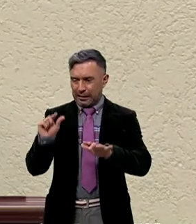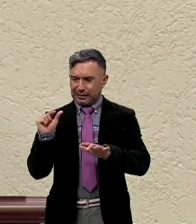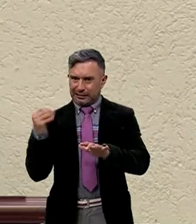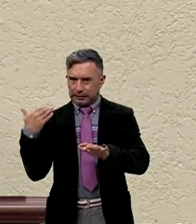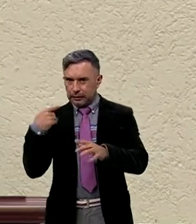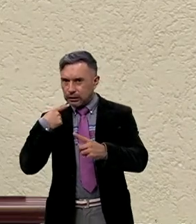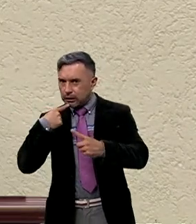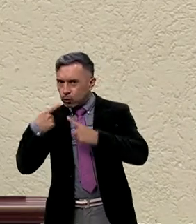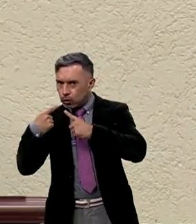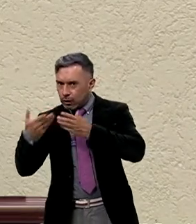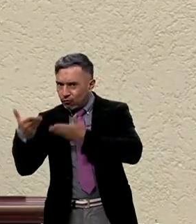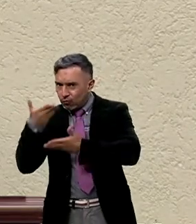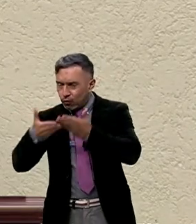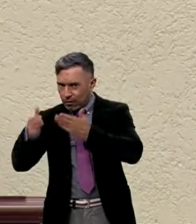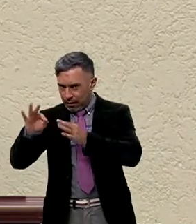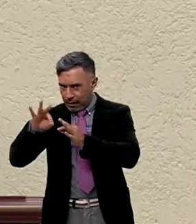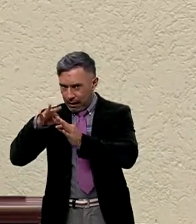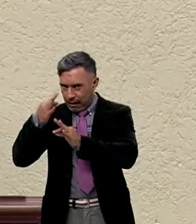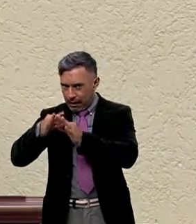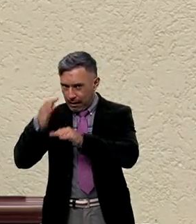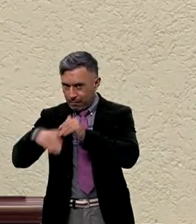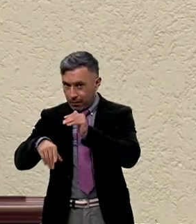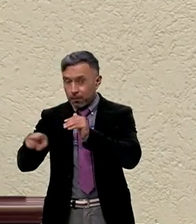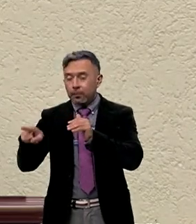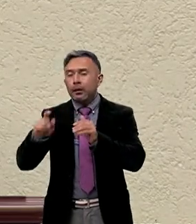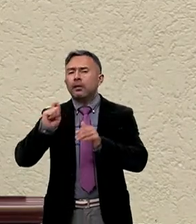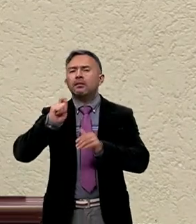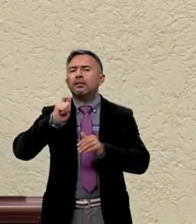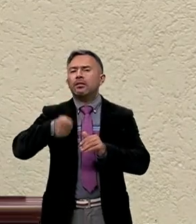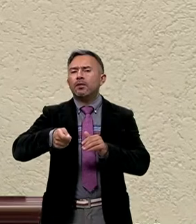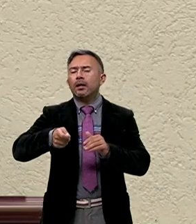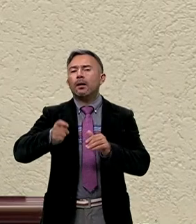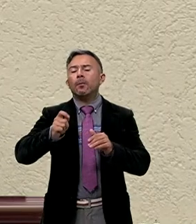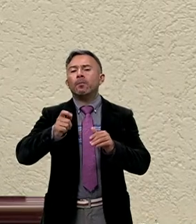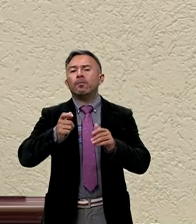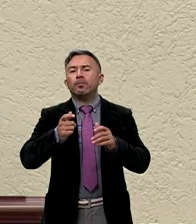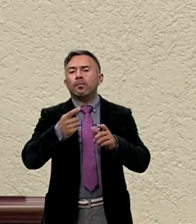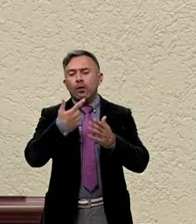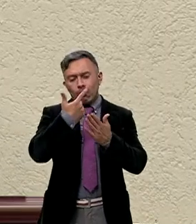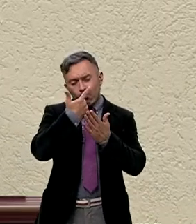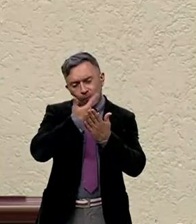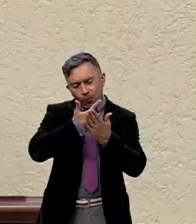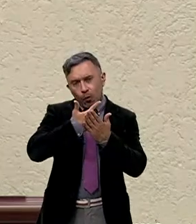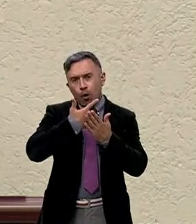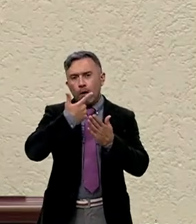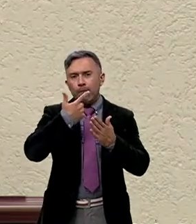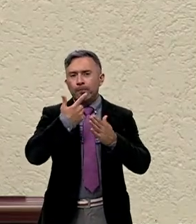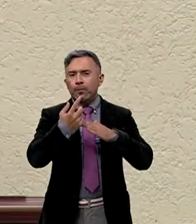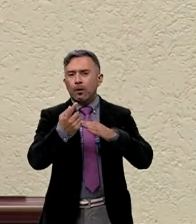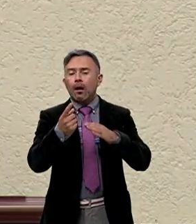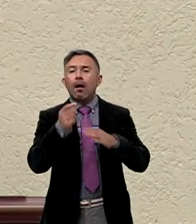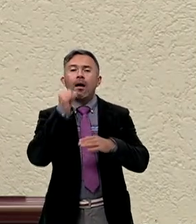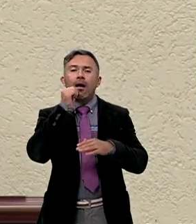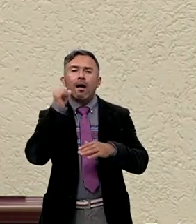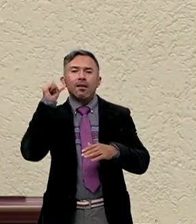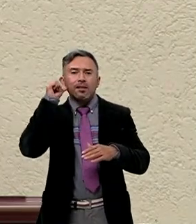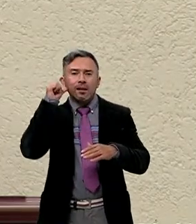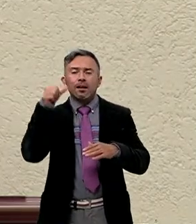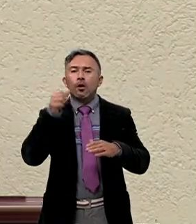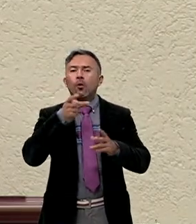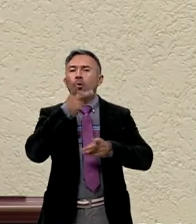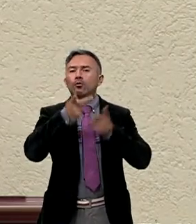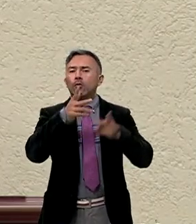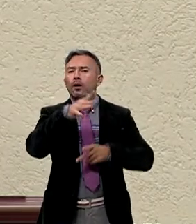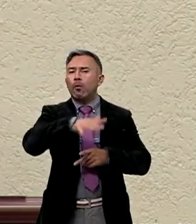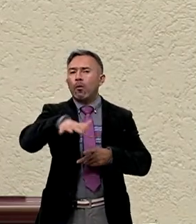y que involucra por supuesto el cómputo total de las opiniones vertidas el día de ayer en la consulta